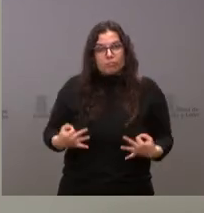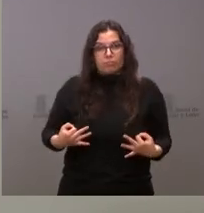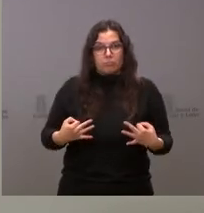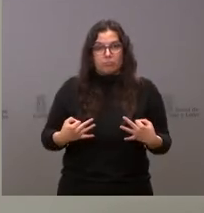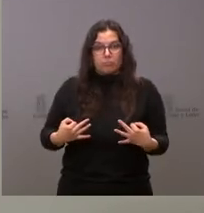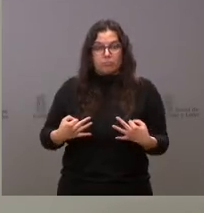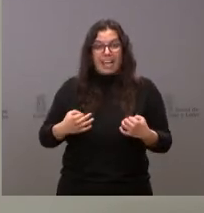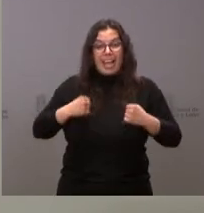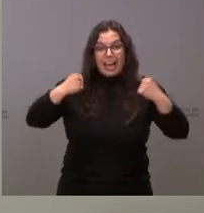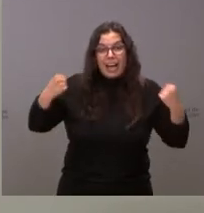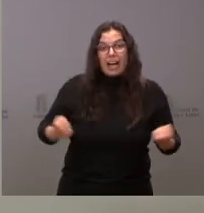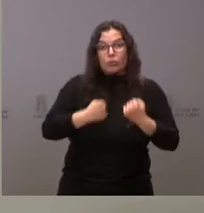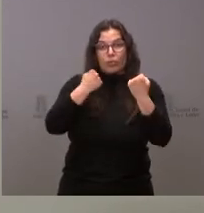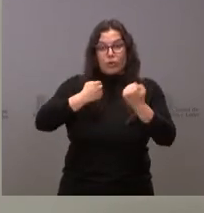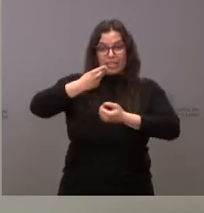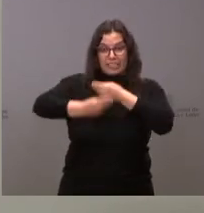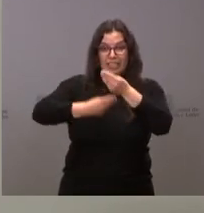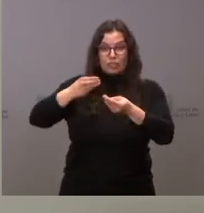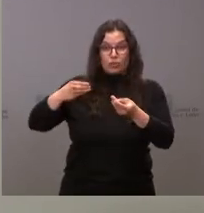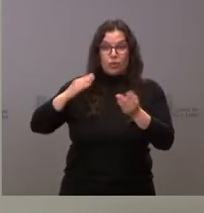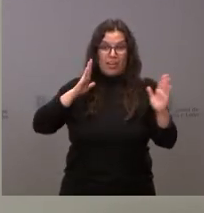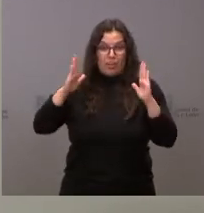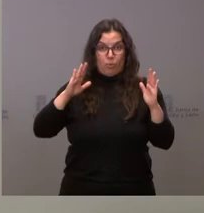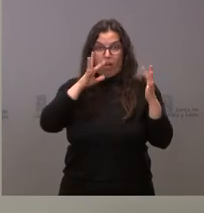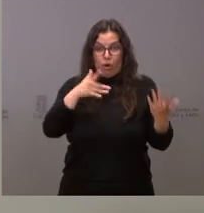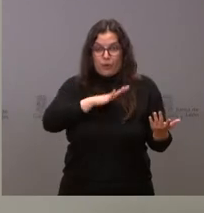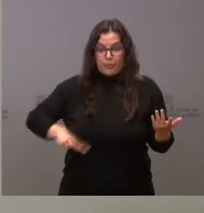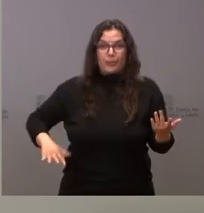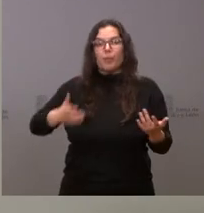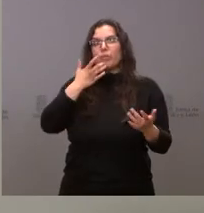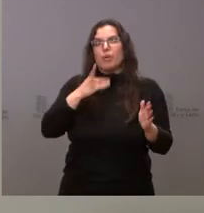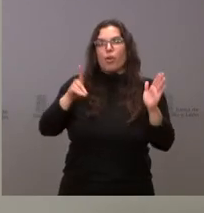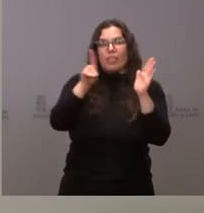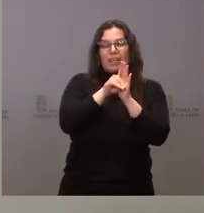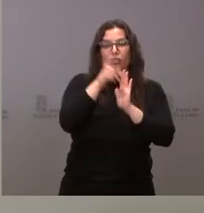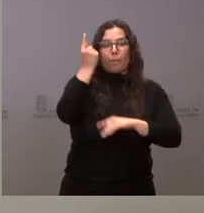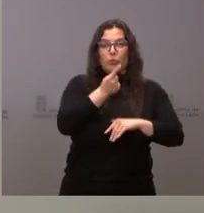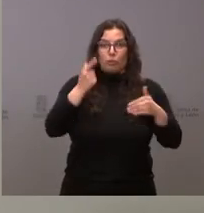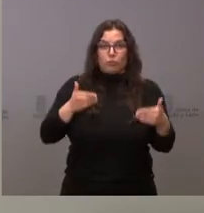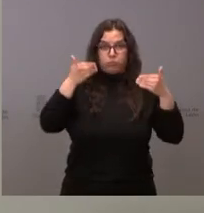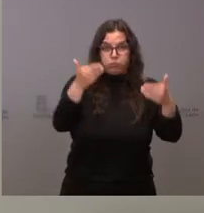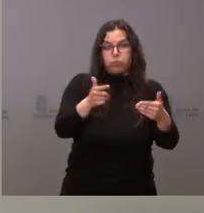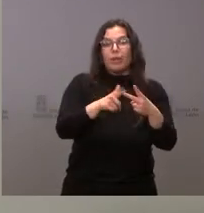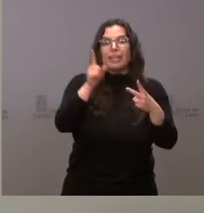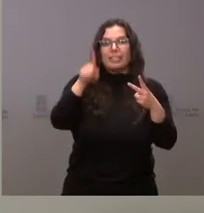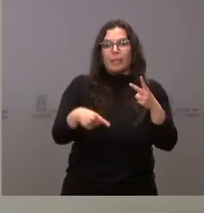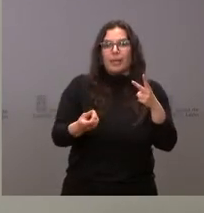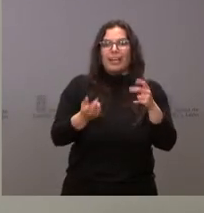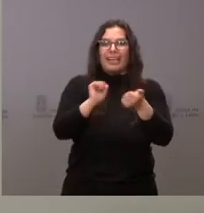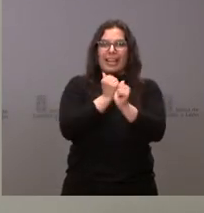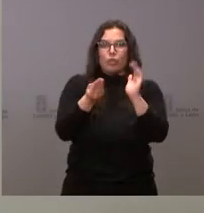con las actuaciones que se han venido desarrollando este período empezando por el decreto de prórroga presupuestaria y todas las incorporaciones de crédito